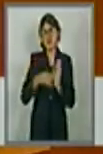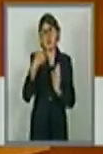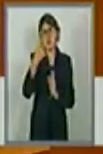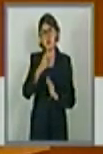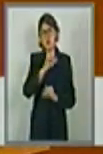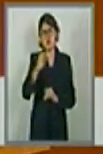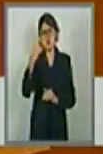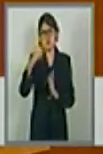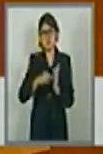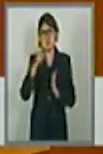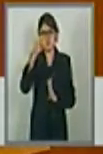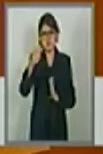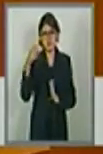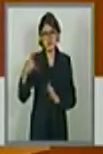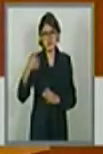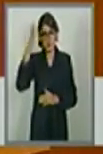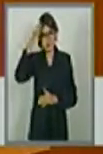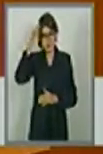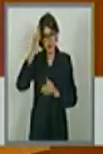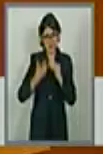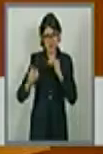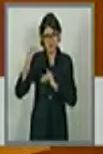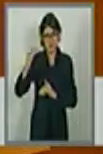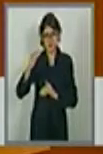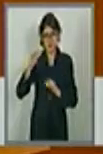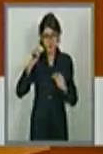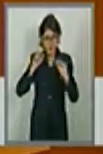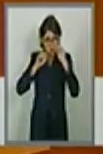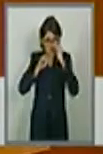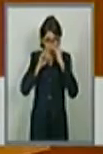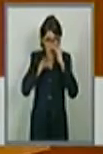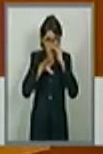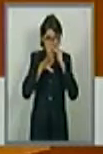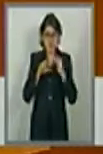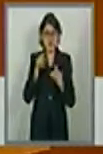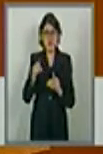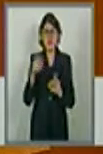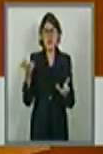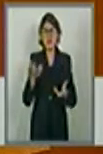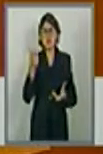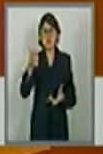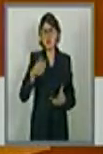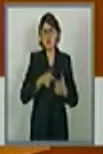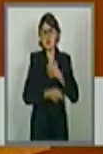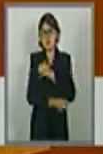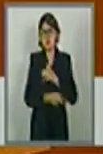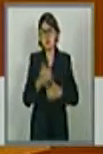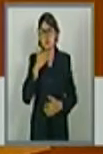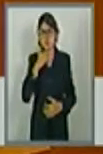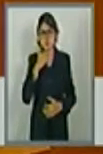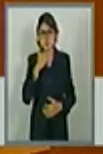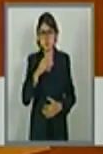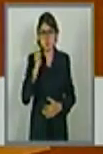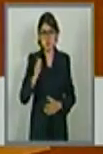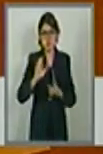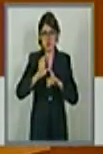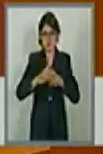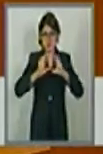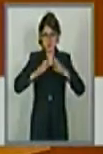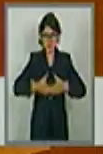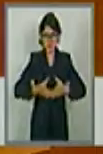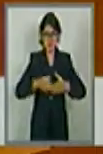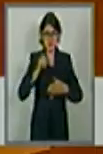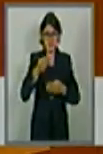2006, el ex líder minero fue desviado a cuentas ajenas a la organización, de acuerdo con investigaciones de la Comisión